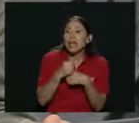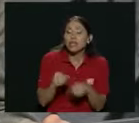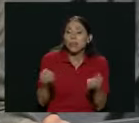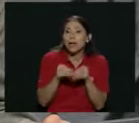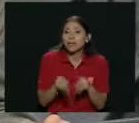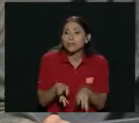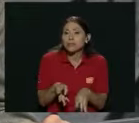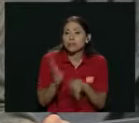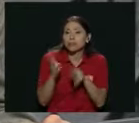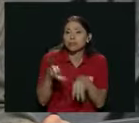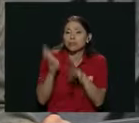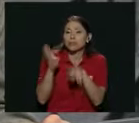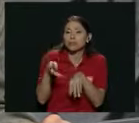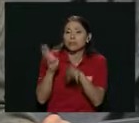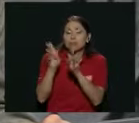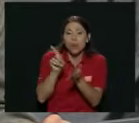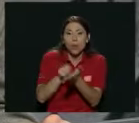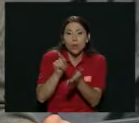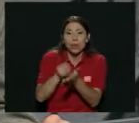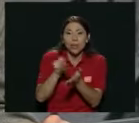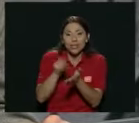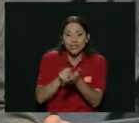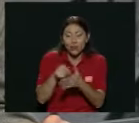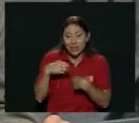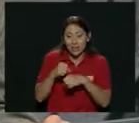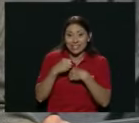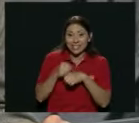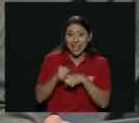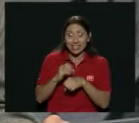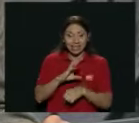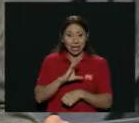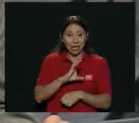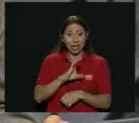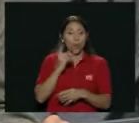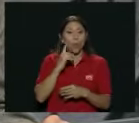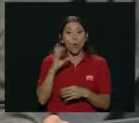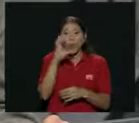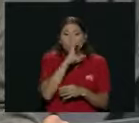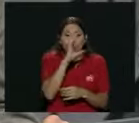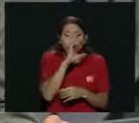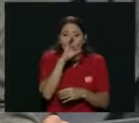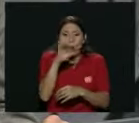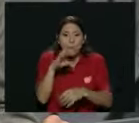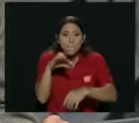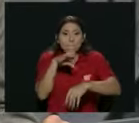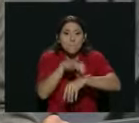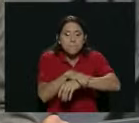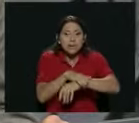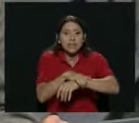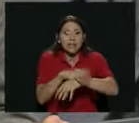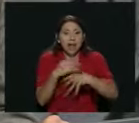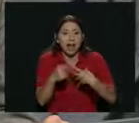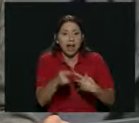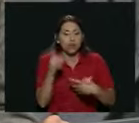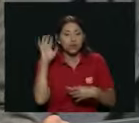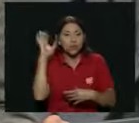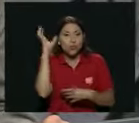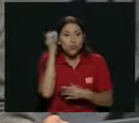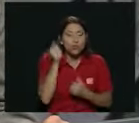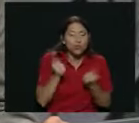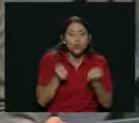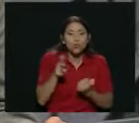migrantes se ha hecho más evidente en ciertos medios de comunicación de la derecha estadounidense como un mecanismo de